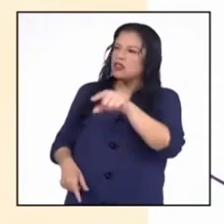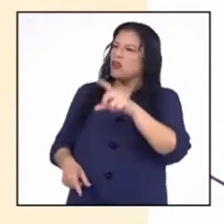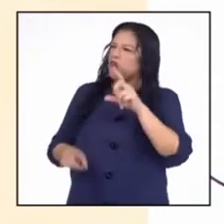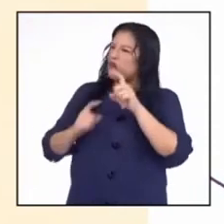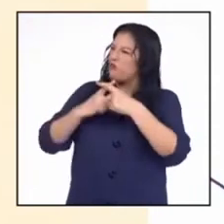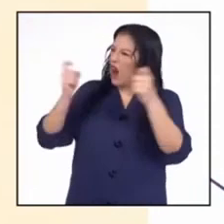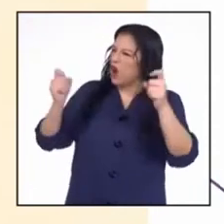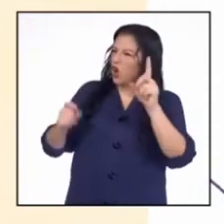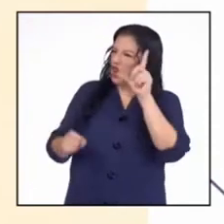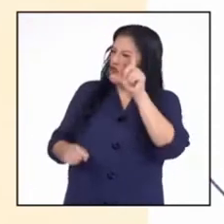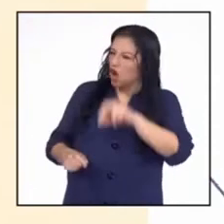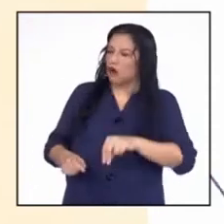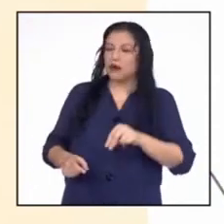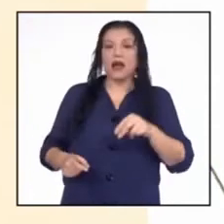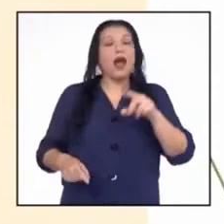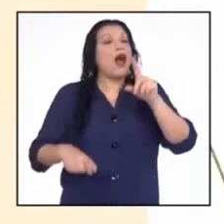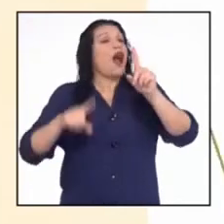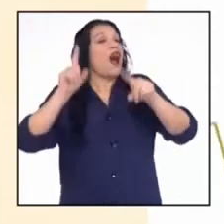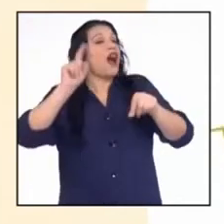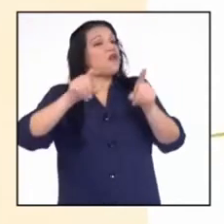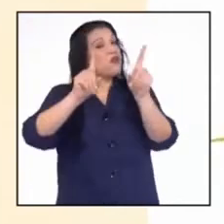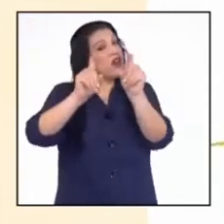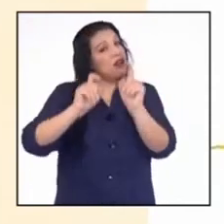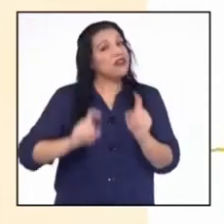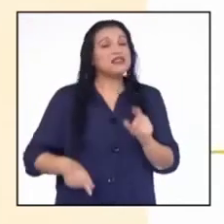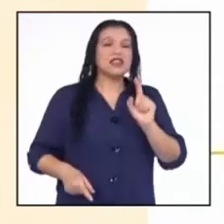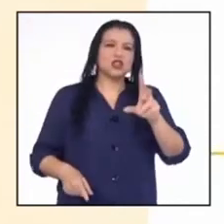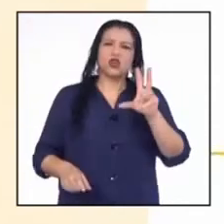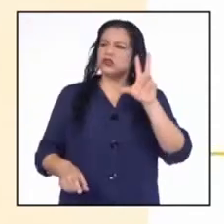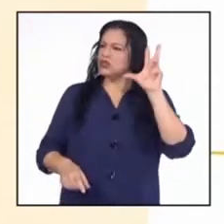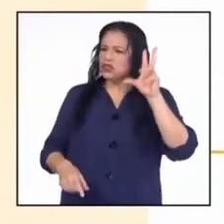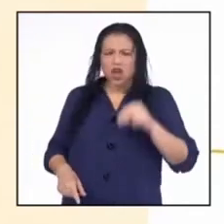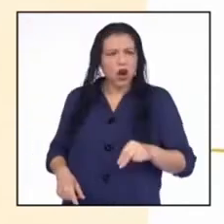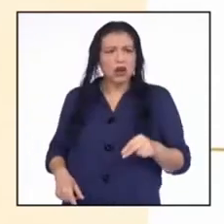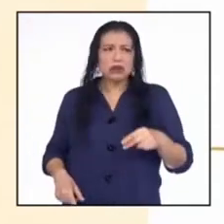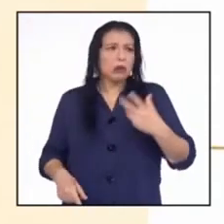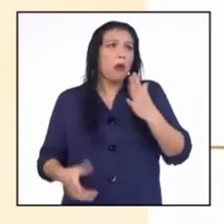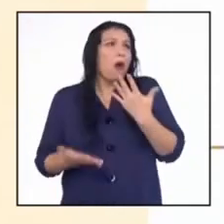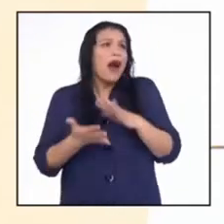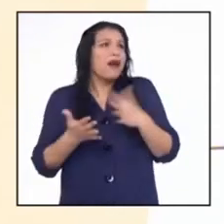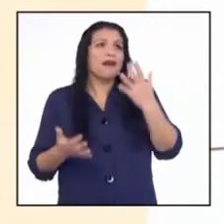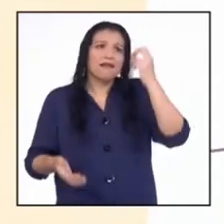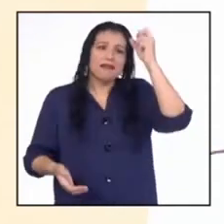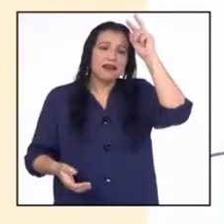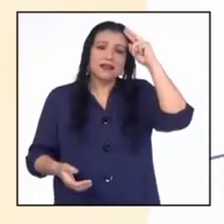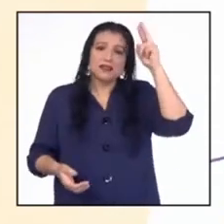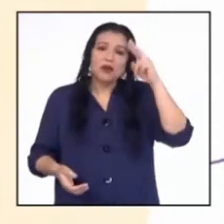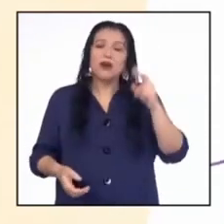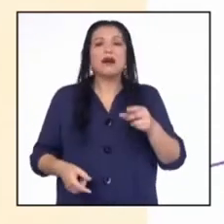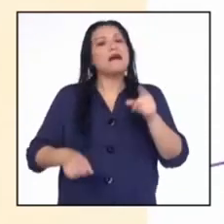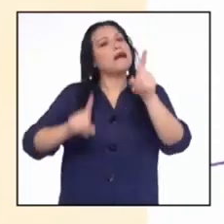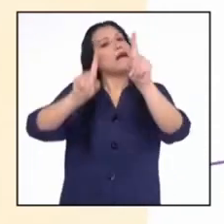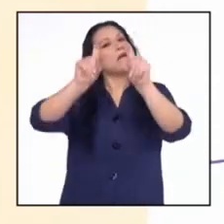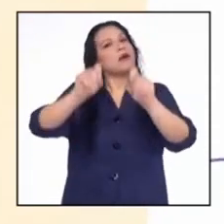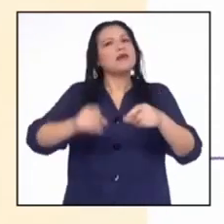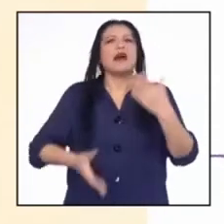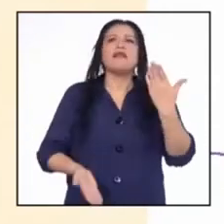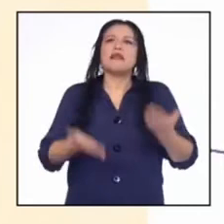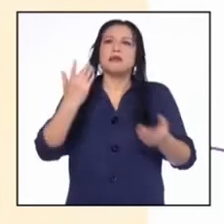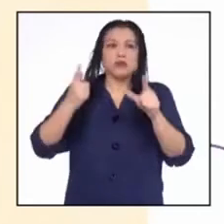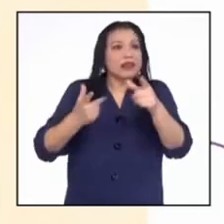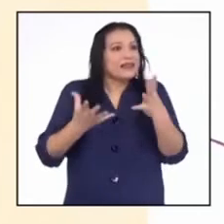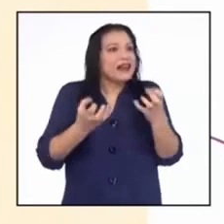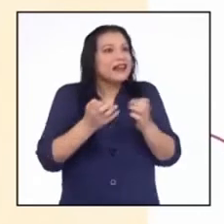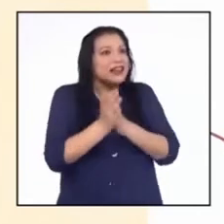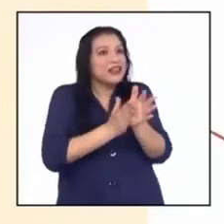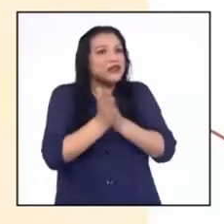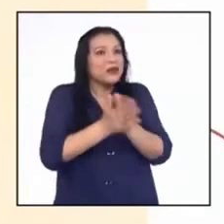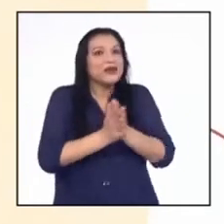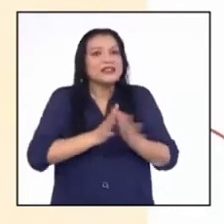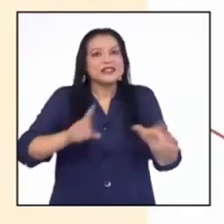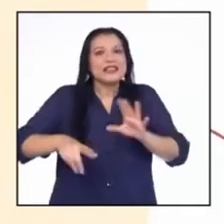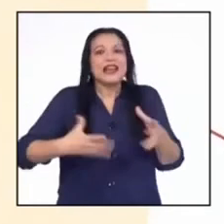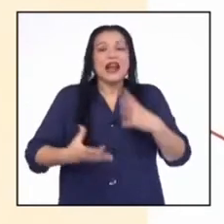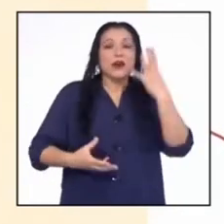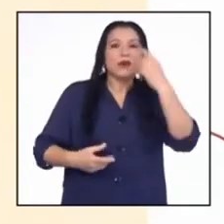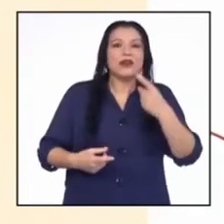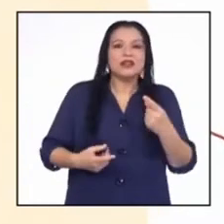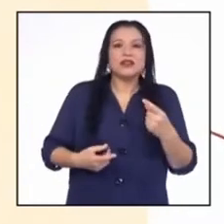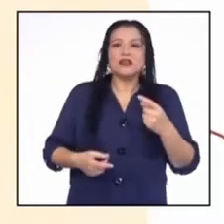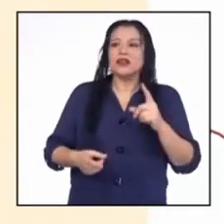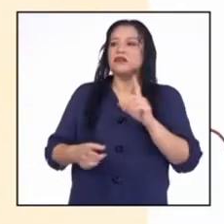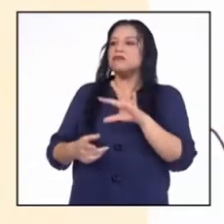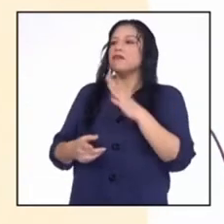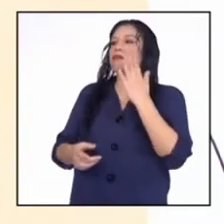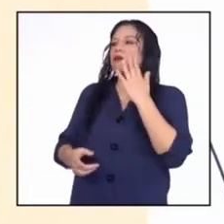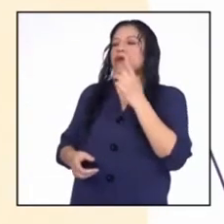feo? ¿Alguna vez les han dicho no sin razones? ¿Alguna vez han querido hacer algo bacán, pero no les